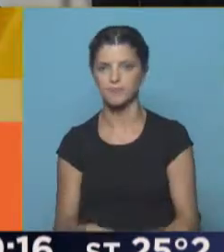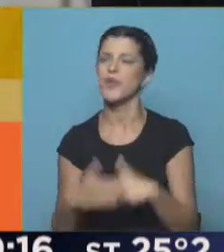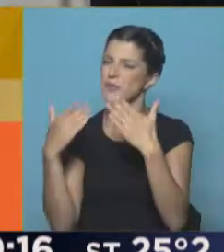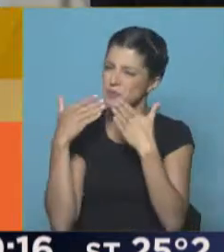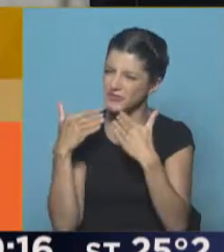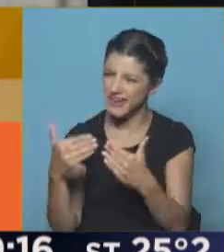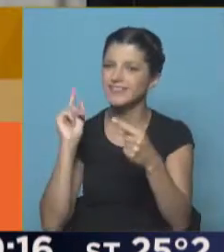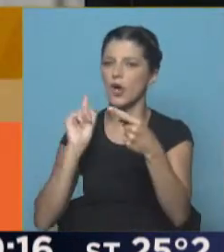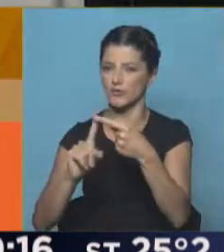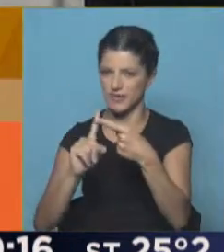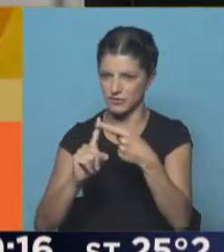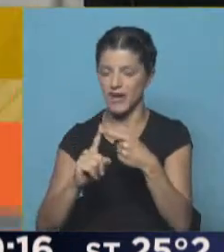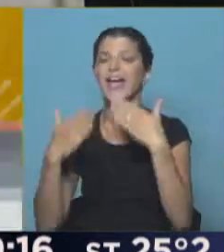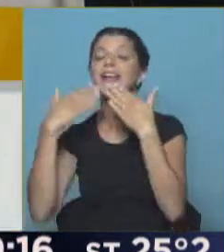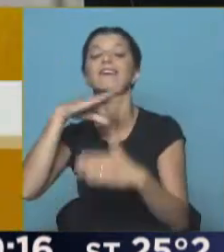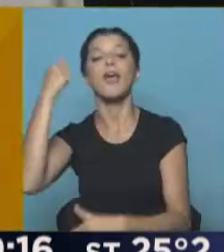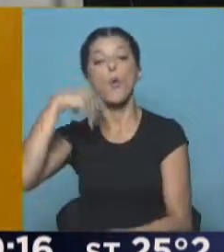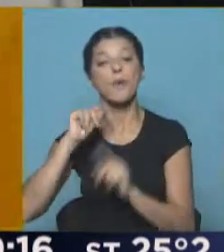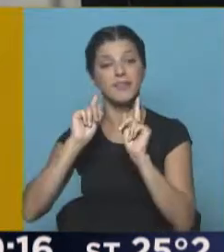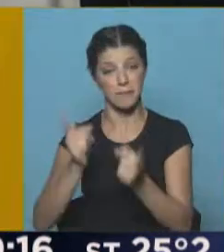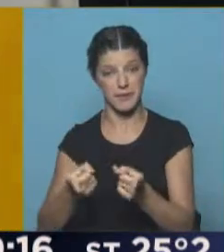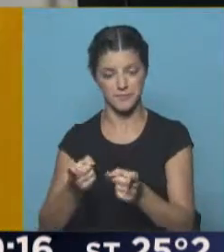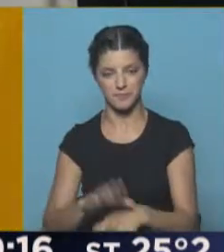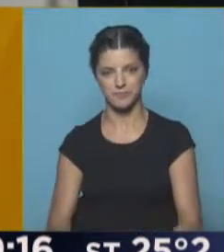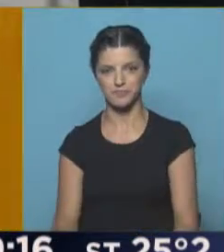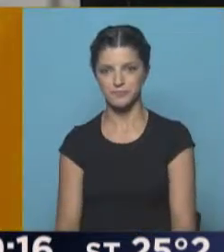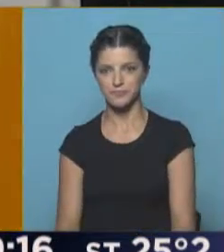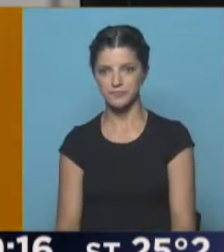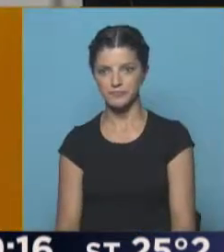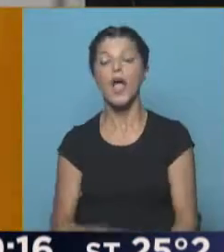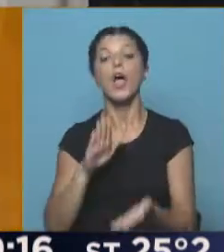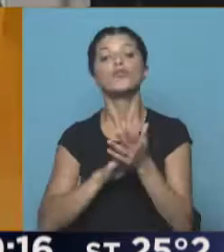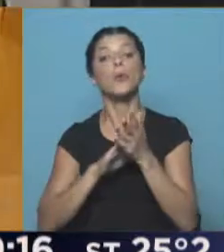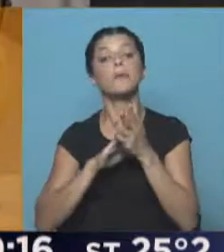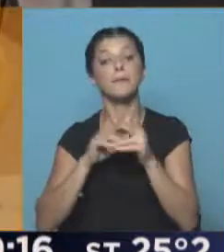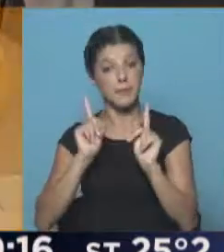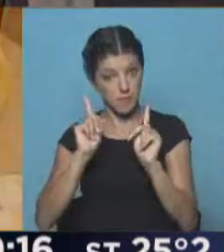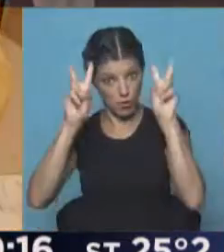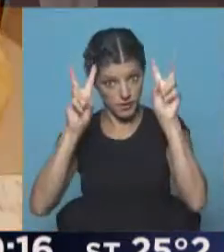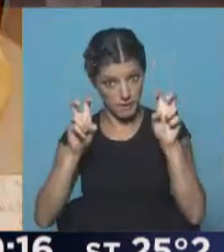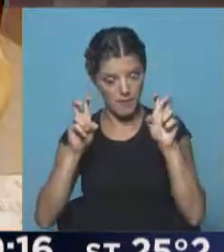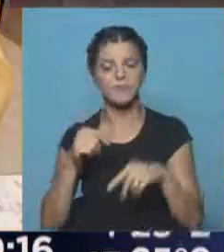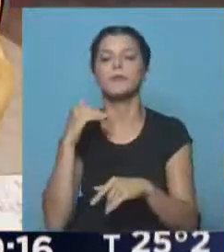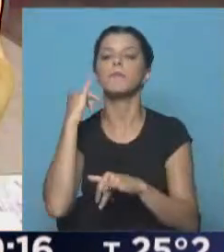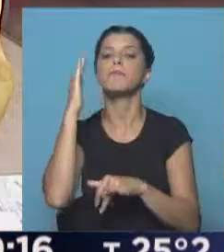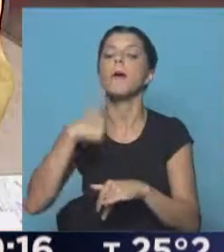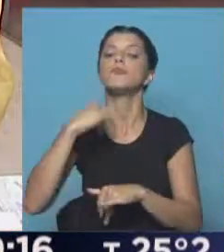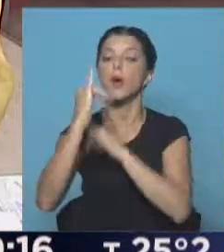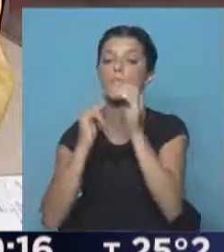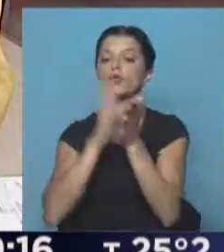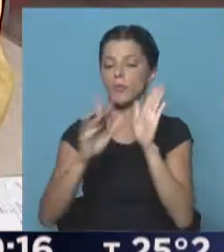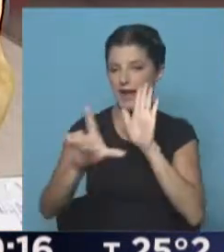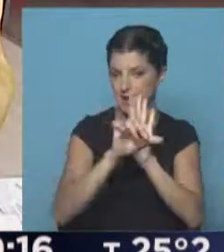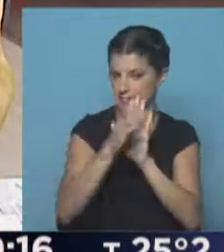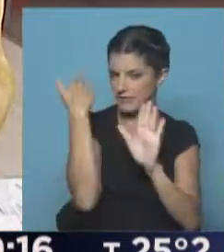este contacto y muchas gracias Juan Carlos Bartolota también desde el Congreso. Seguimos con el tema ganancias, pero para explicar lo que se ha aprobado, lo que es ley desde